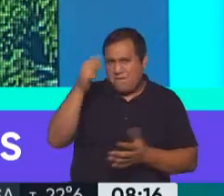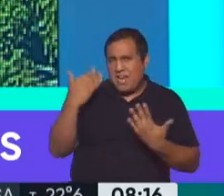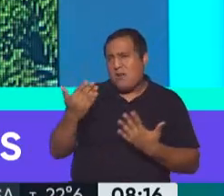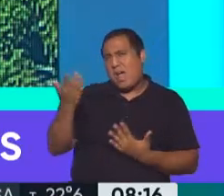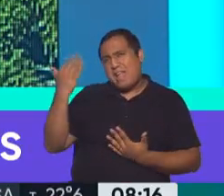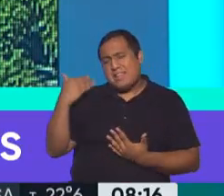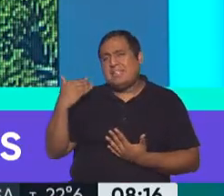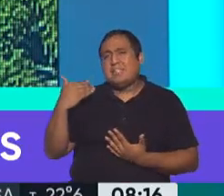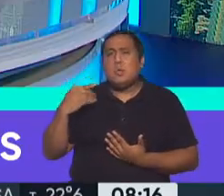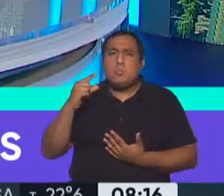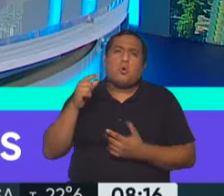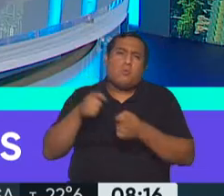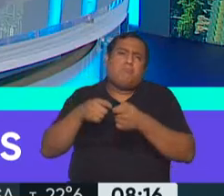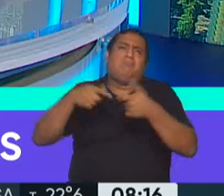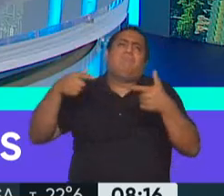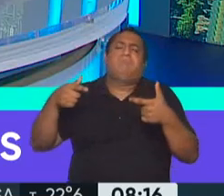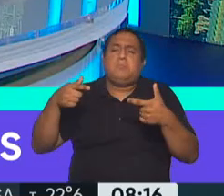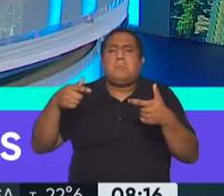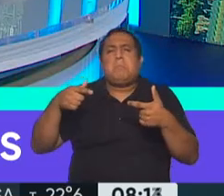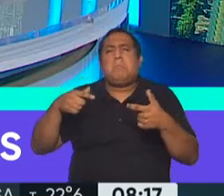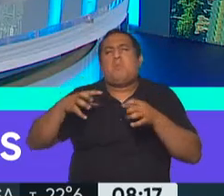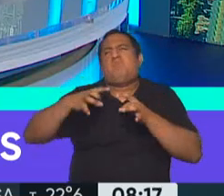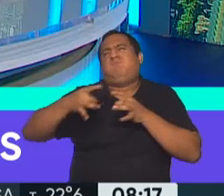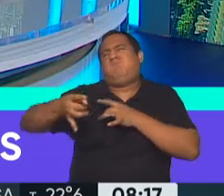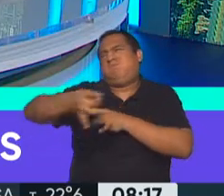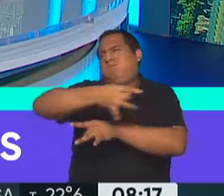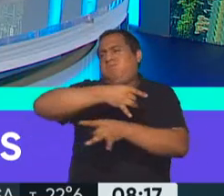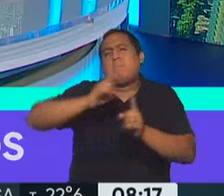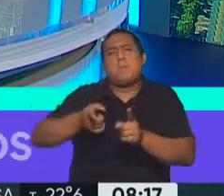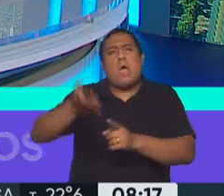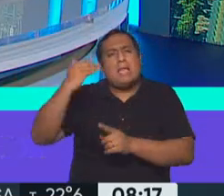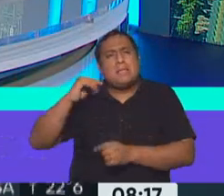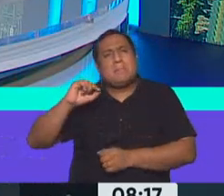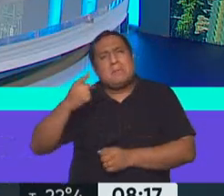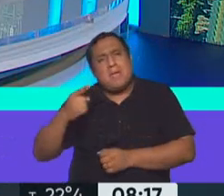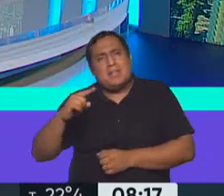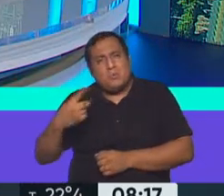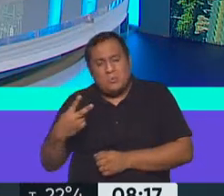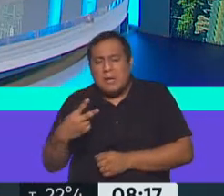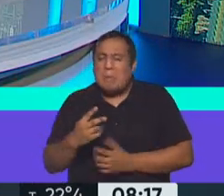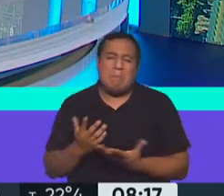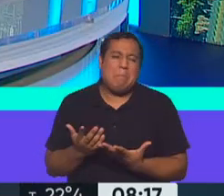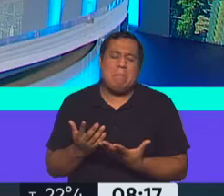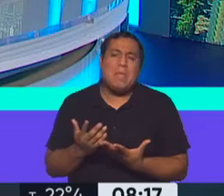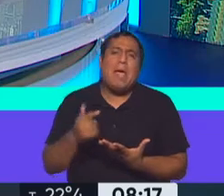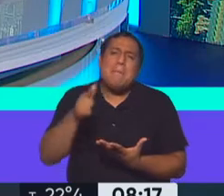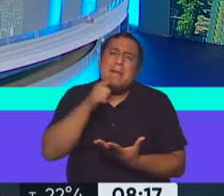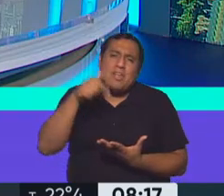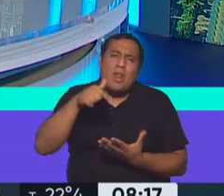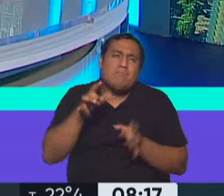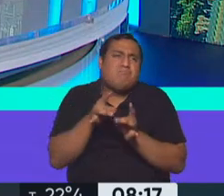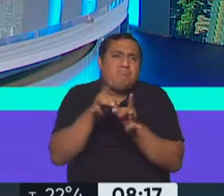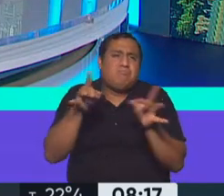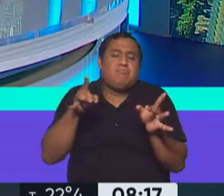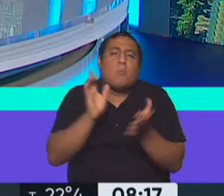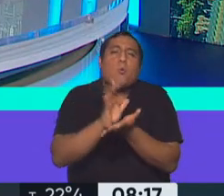un pequeño pequeño pico pero que no se va a ser una ola como la la primera y la de este año yo creo que sí estamos en una hora que tiene